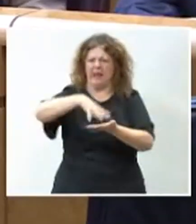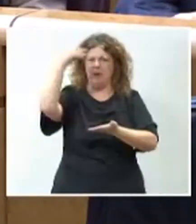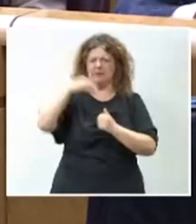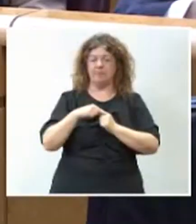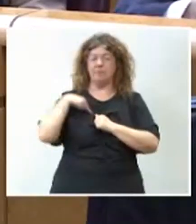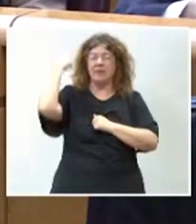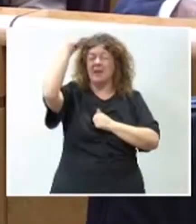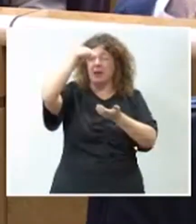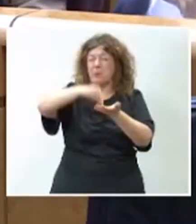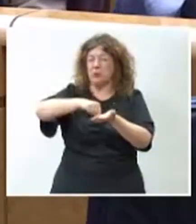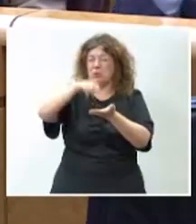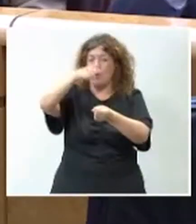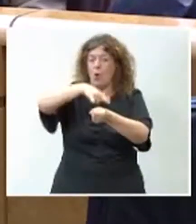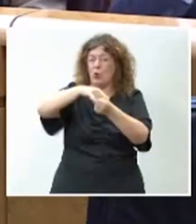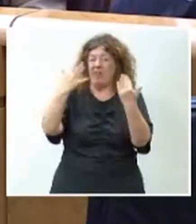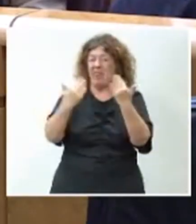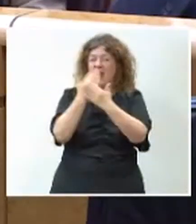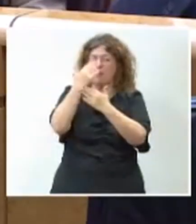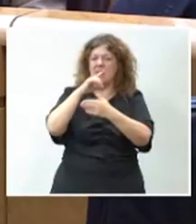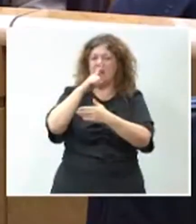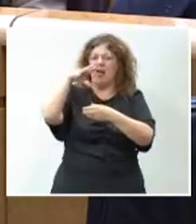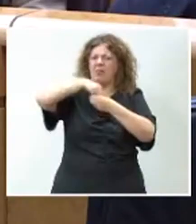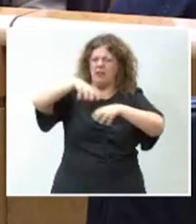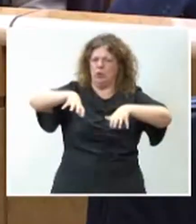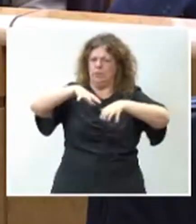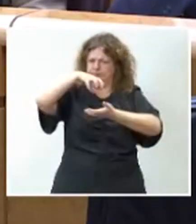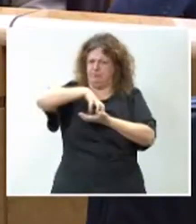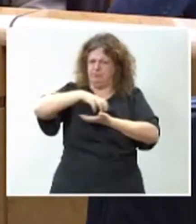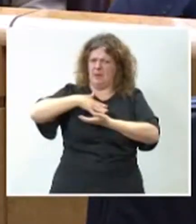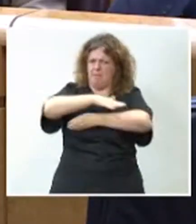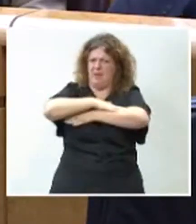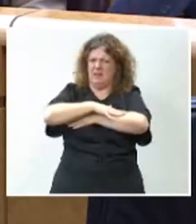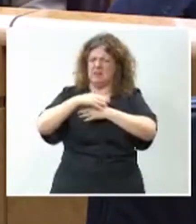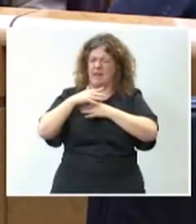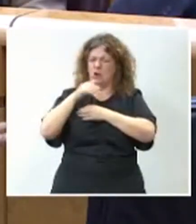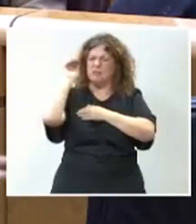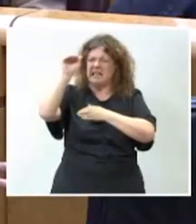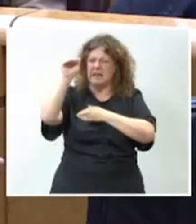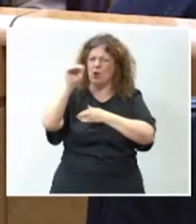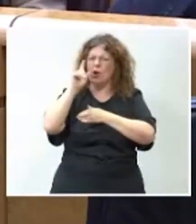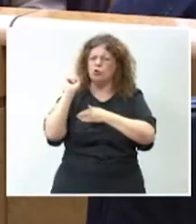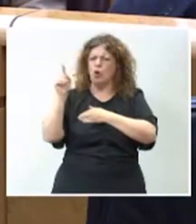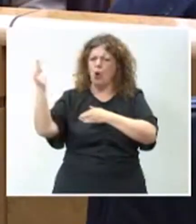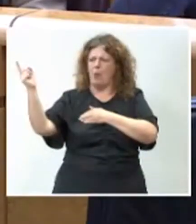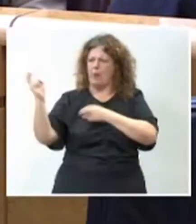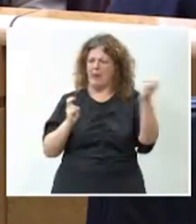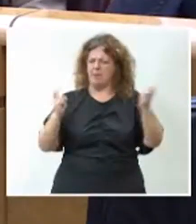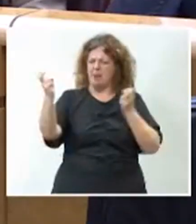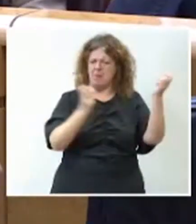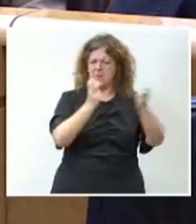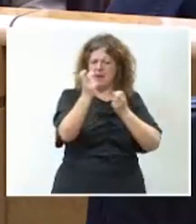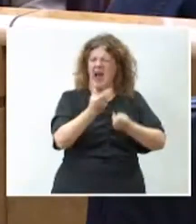andaluce ha expresado su preocupación por la falta de detalle sobre las negociaciones y ha pedido al ministro que de